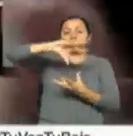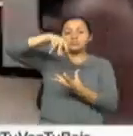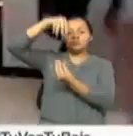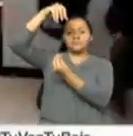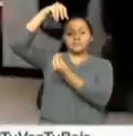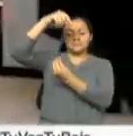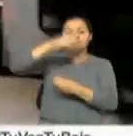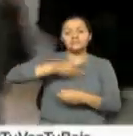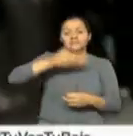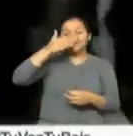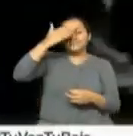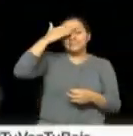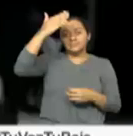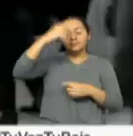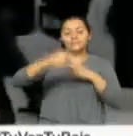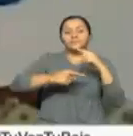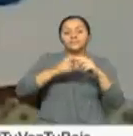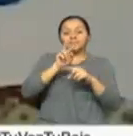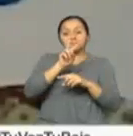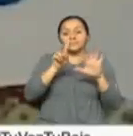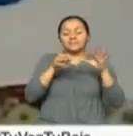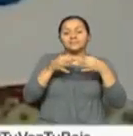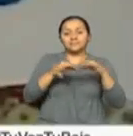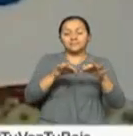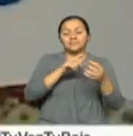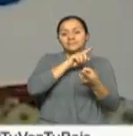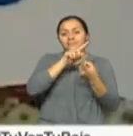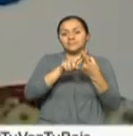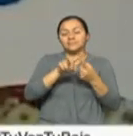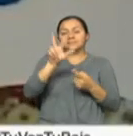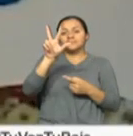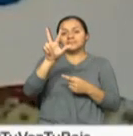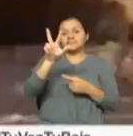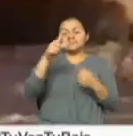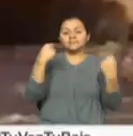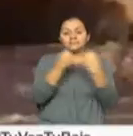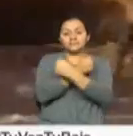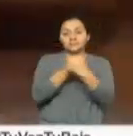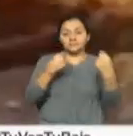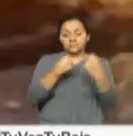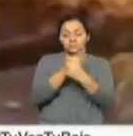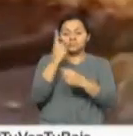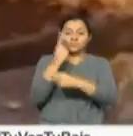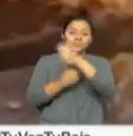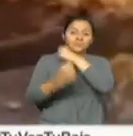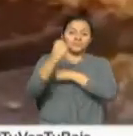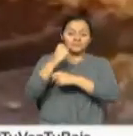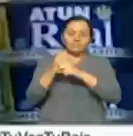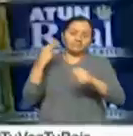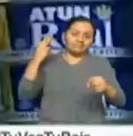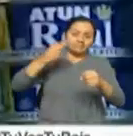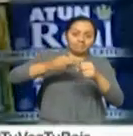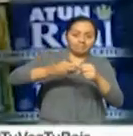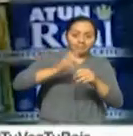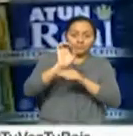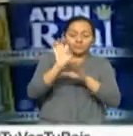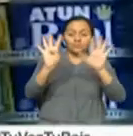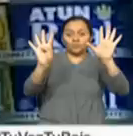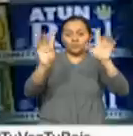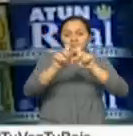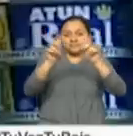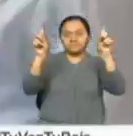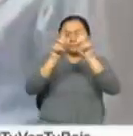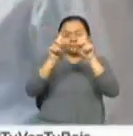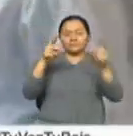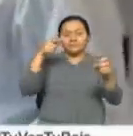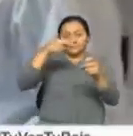Emiratos Árabes, del 26 de febrero al 3 de marzo. El año pasado participaron 9 empresas ecuatorianas en